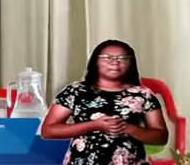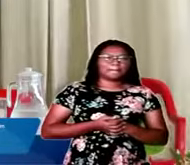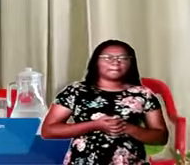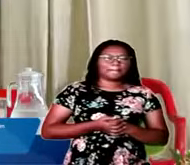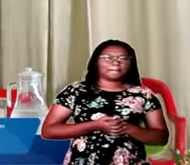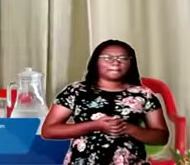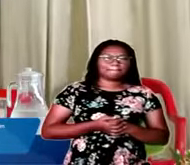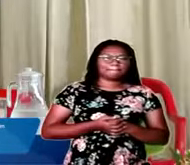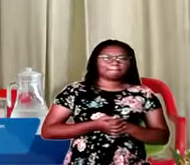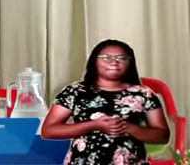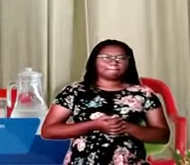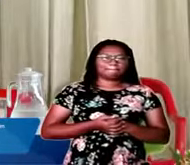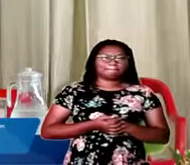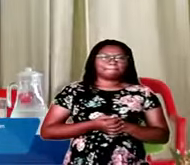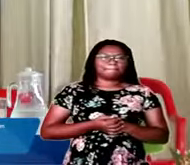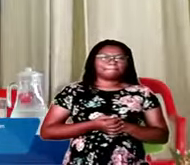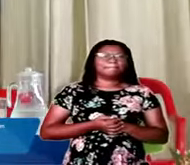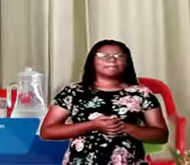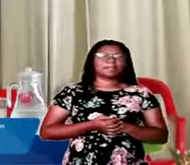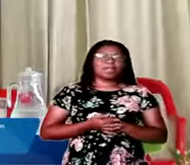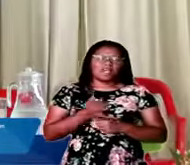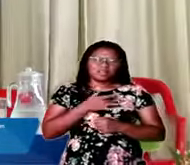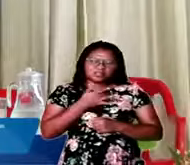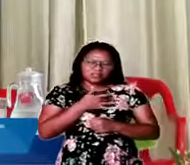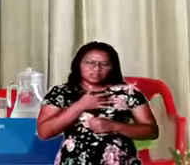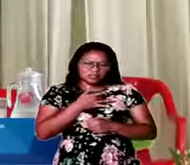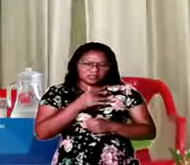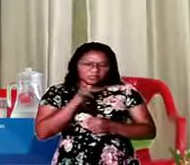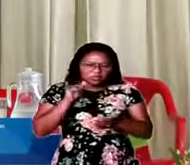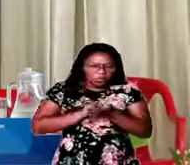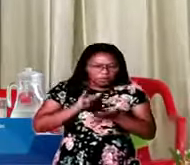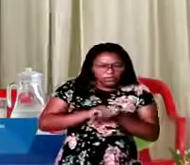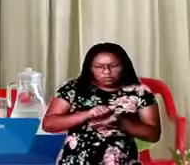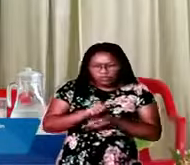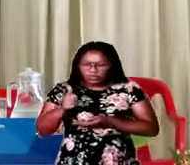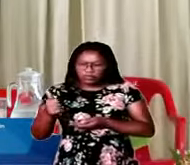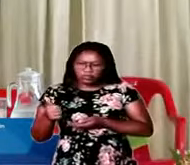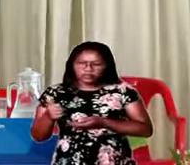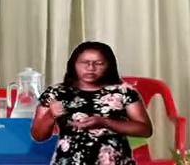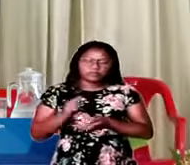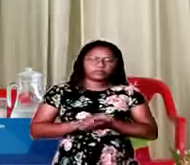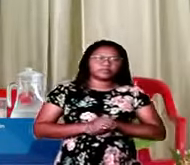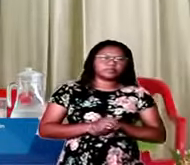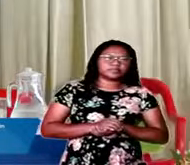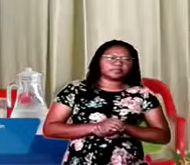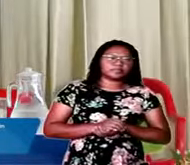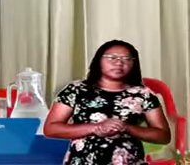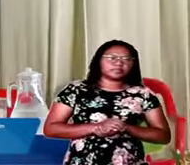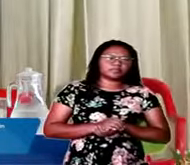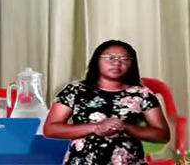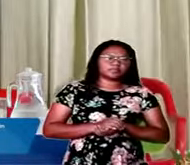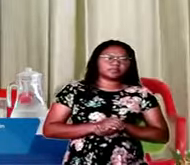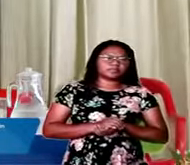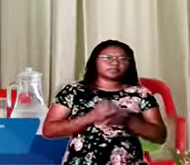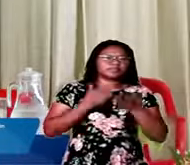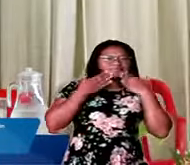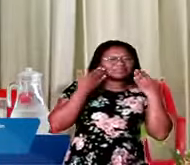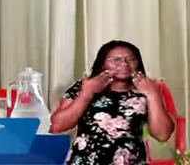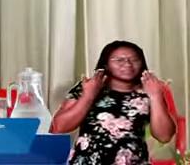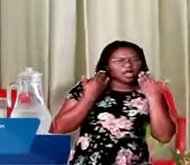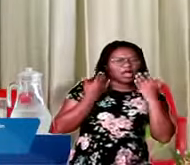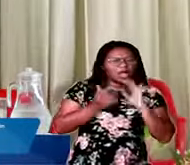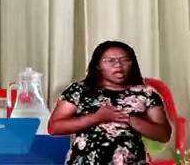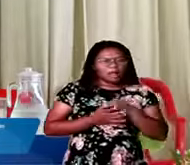ponerse en los zapatos del otro. La empatía es, ¿qué tal que ese fuera yo?